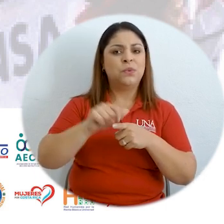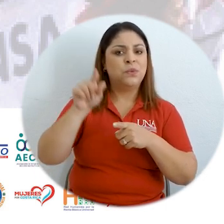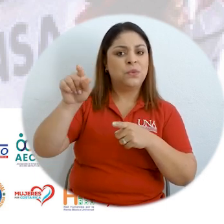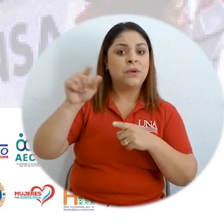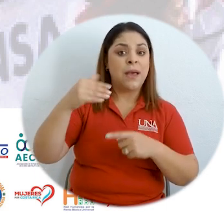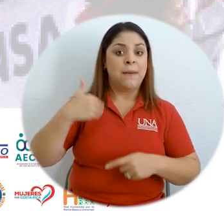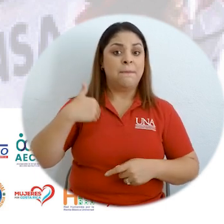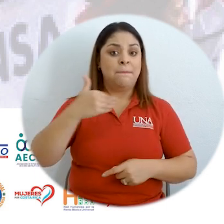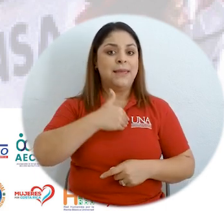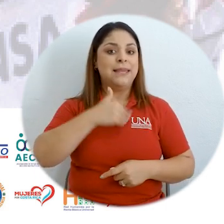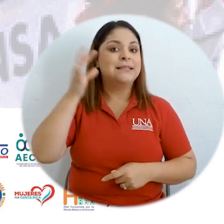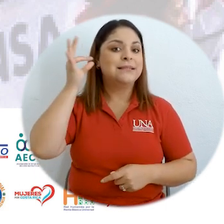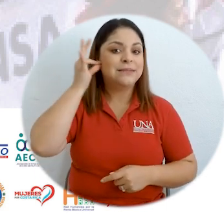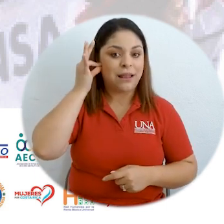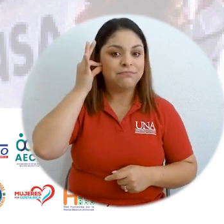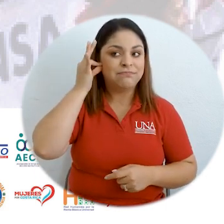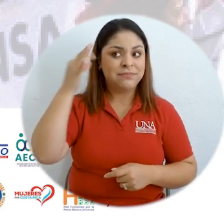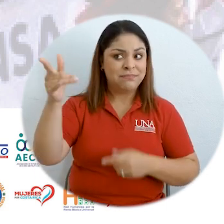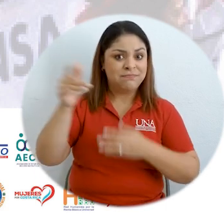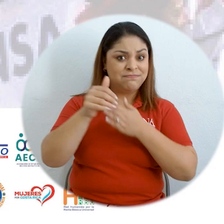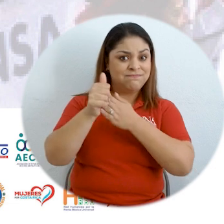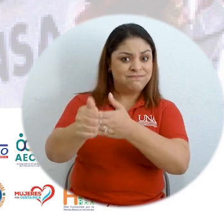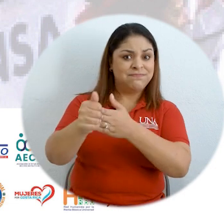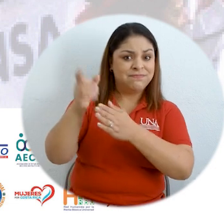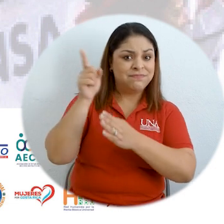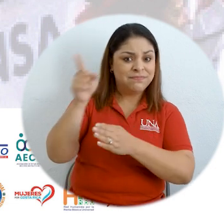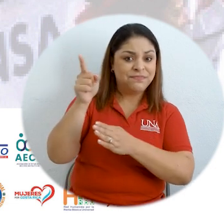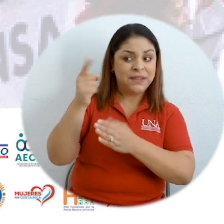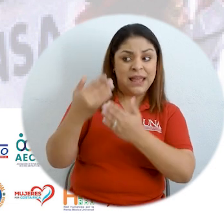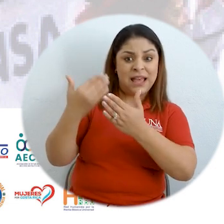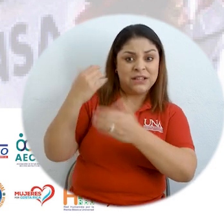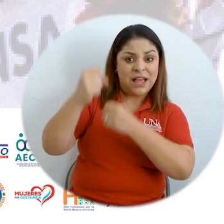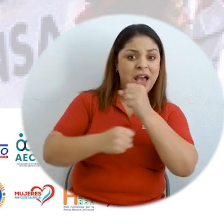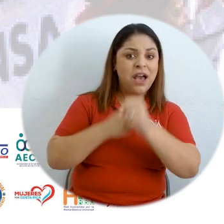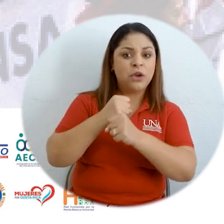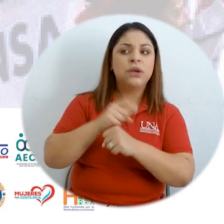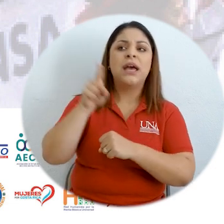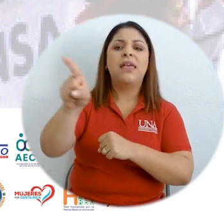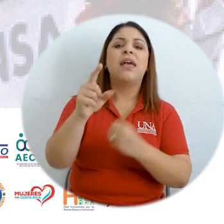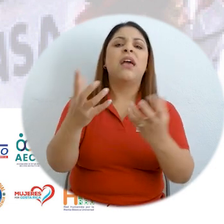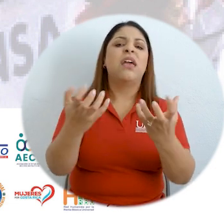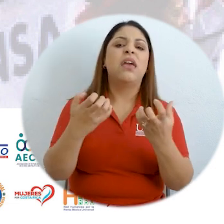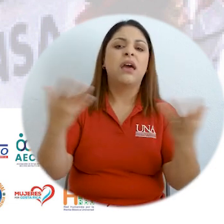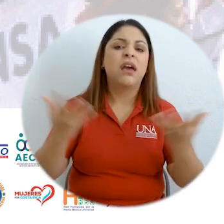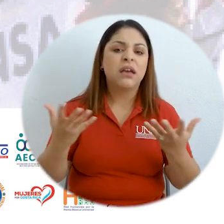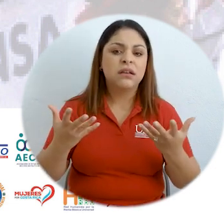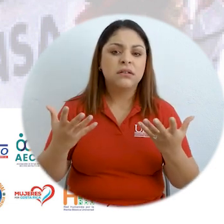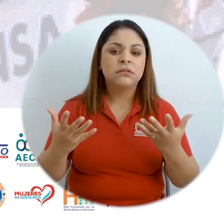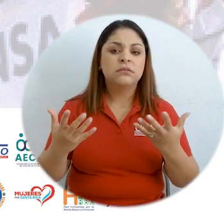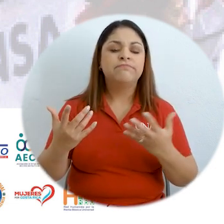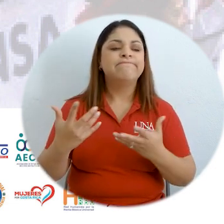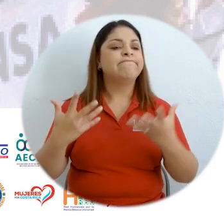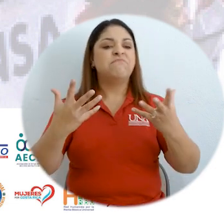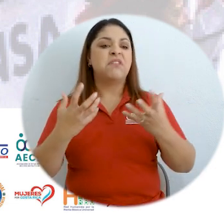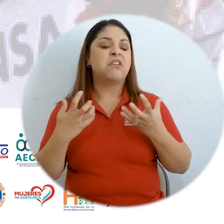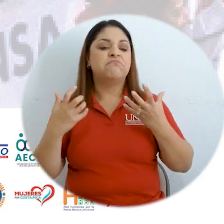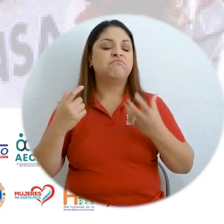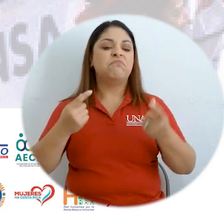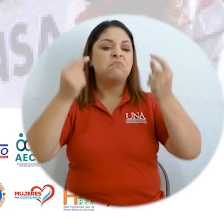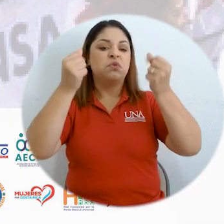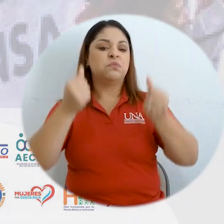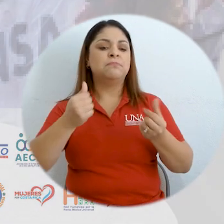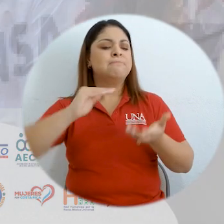decir, de una ministra que en estos años lo único que ha pretendido es que